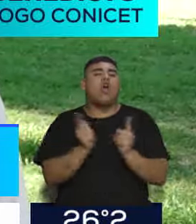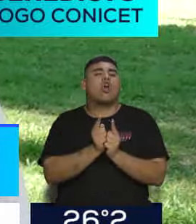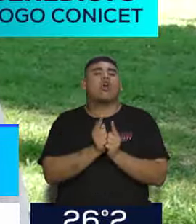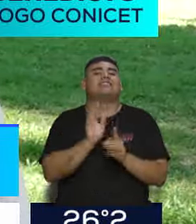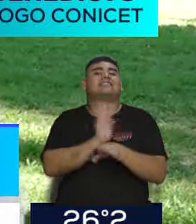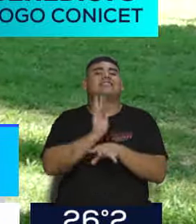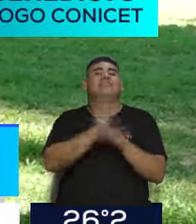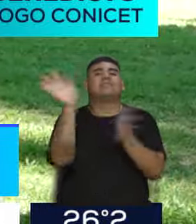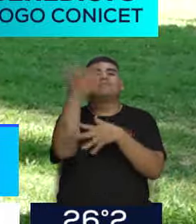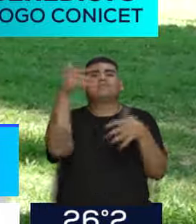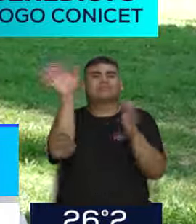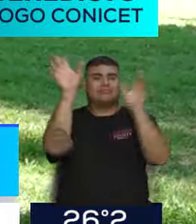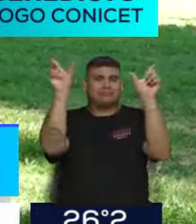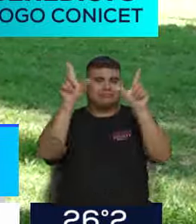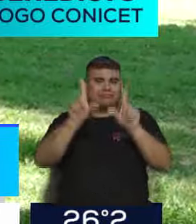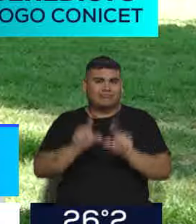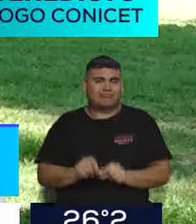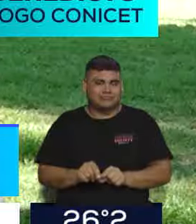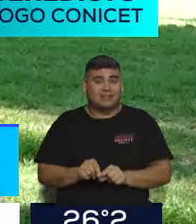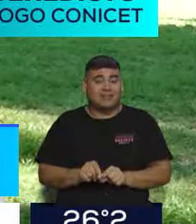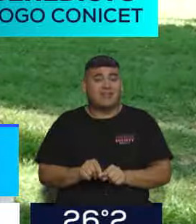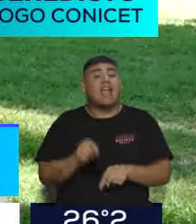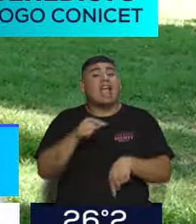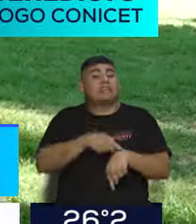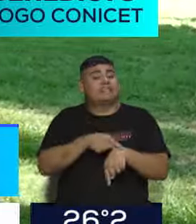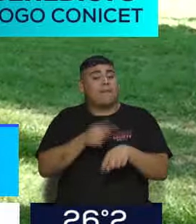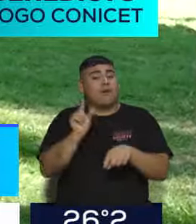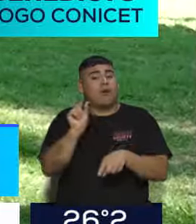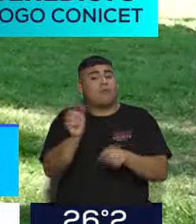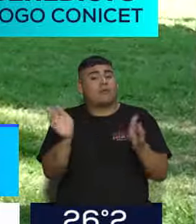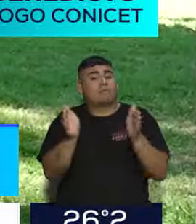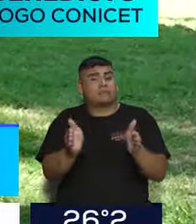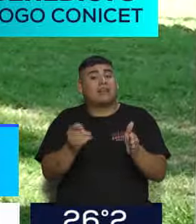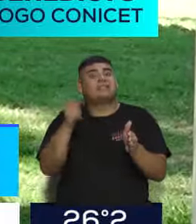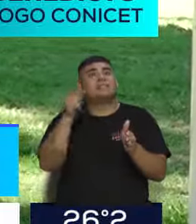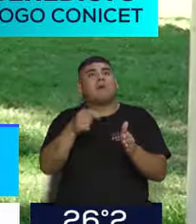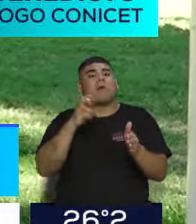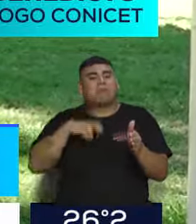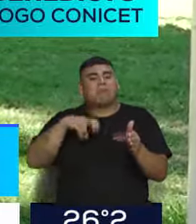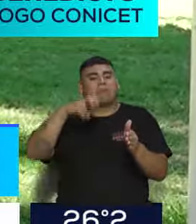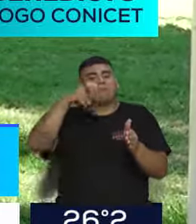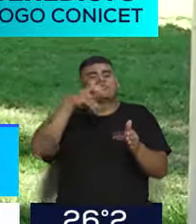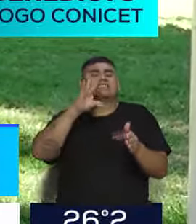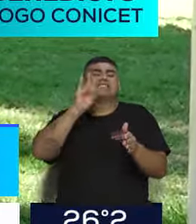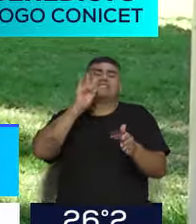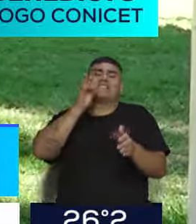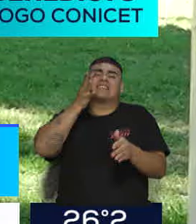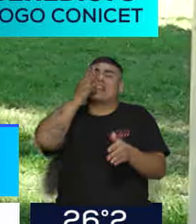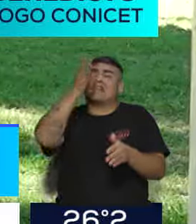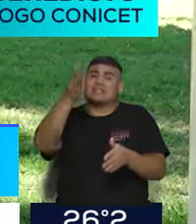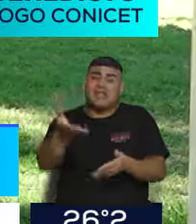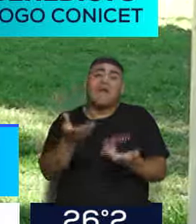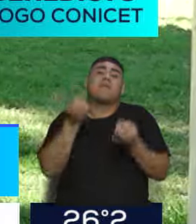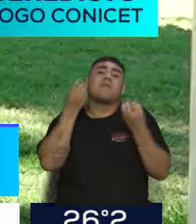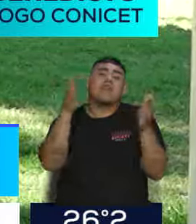disminuye. Esas ventanas son muy cortitas, entonces si vos tenés una gran dificultad para poder acceder, dado que hay mucha nieve y hay mucho